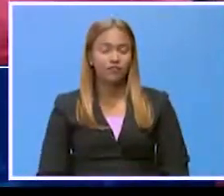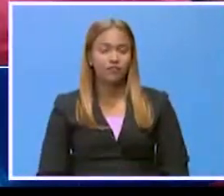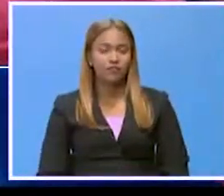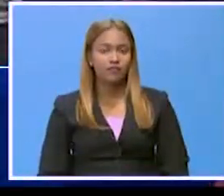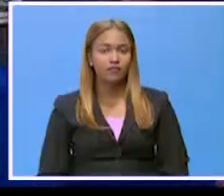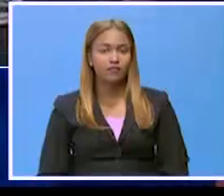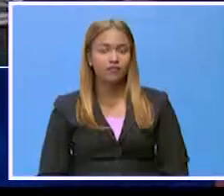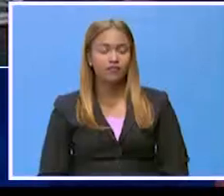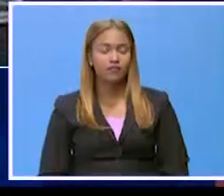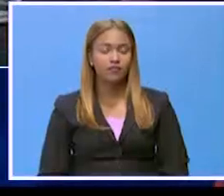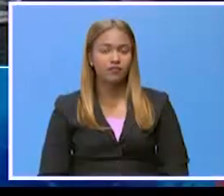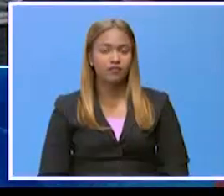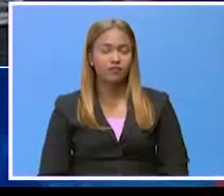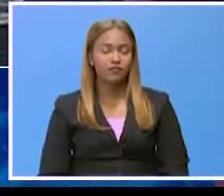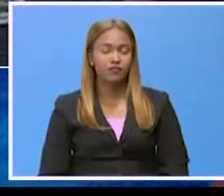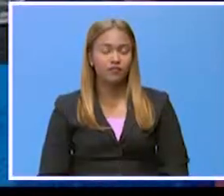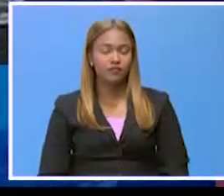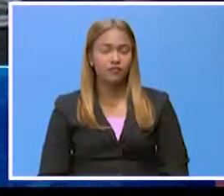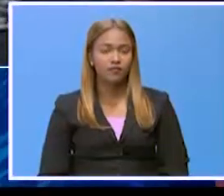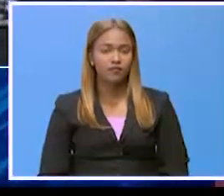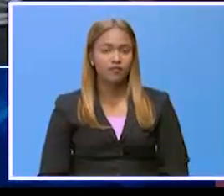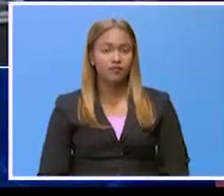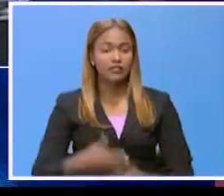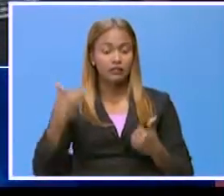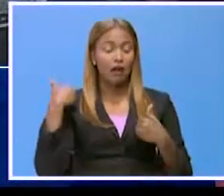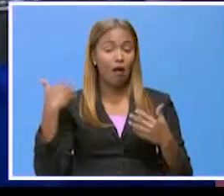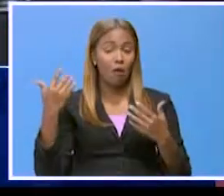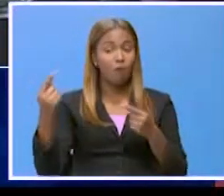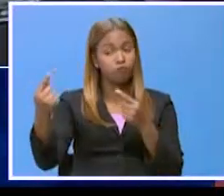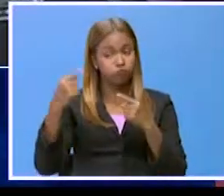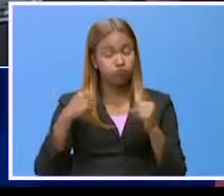virus totalmente con mascarilla